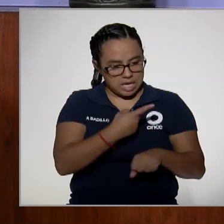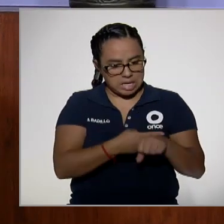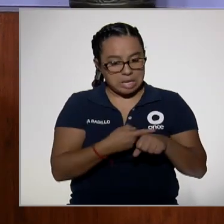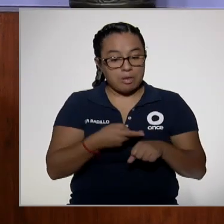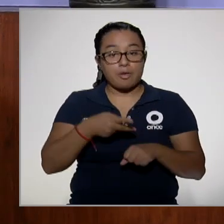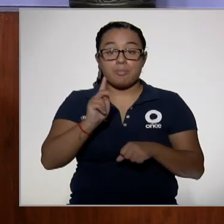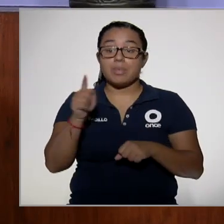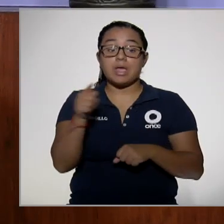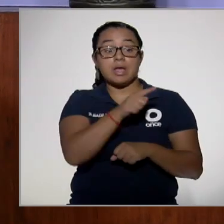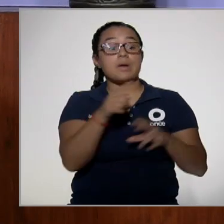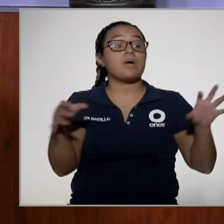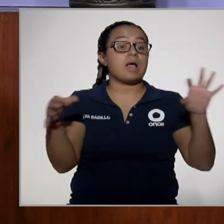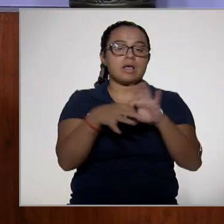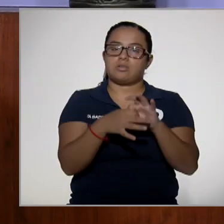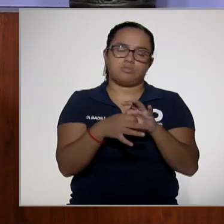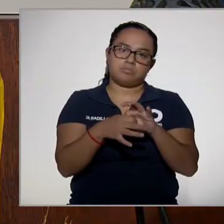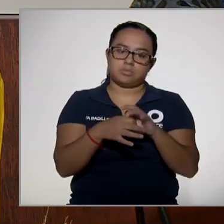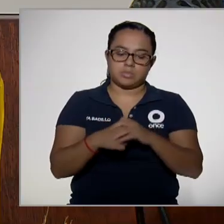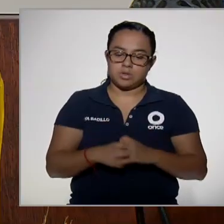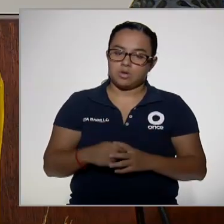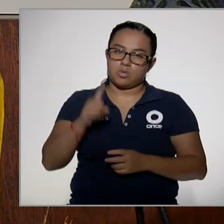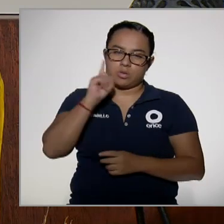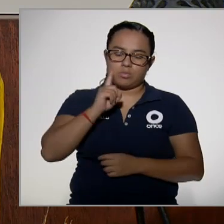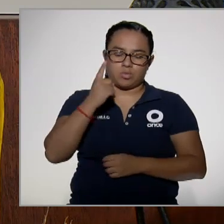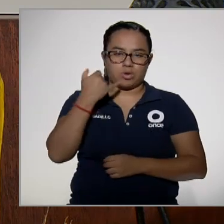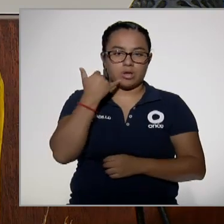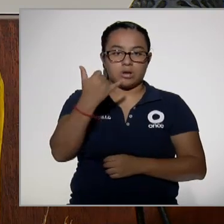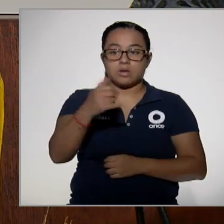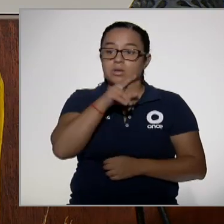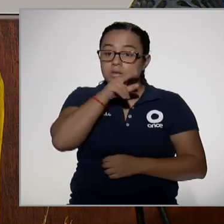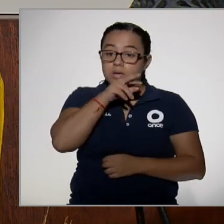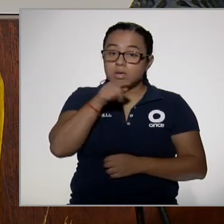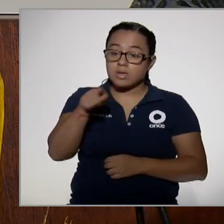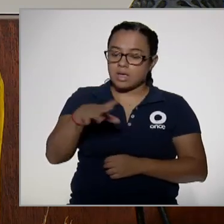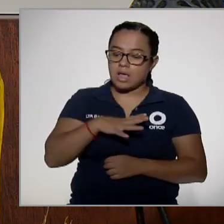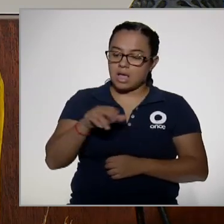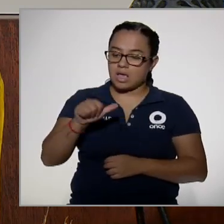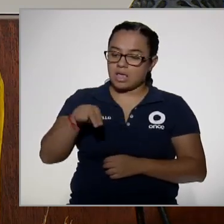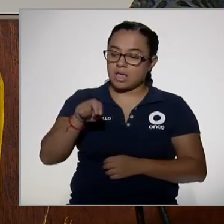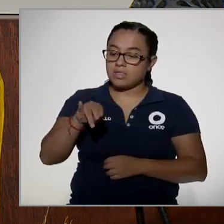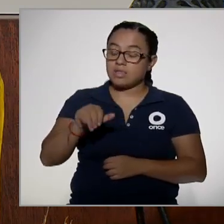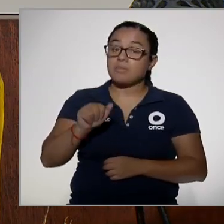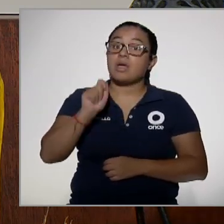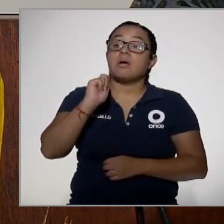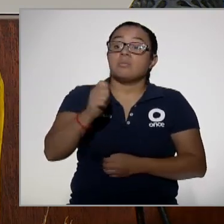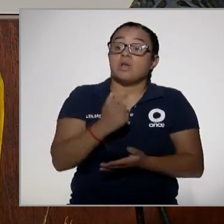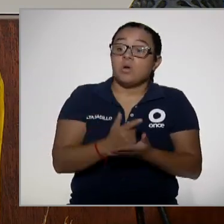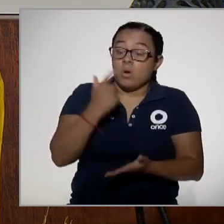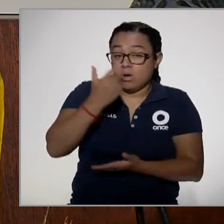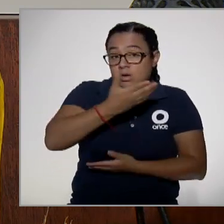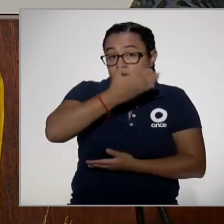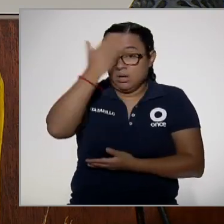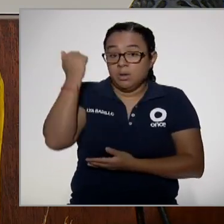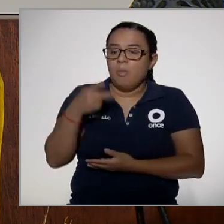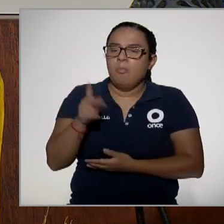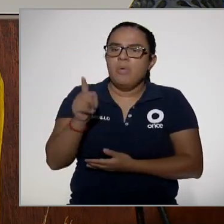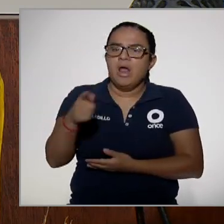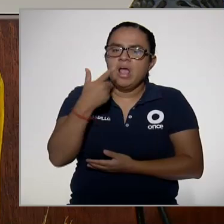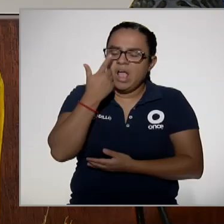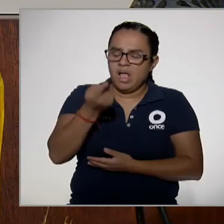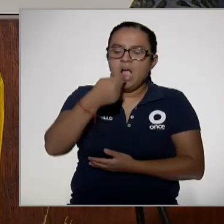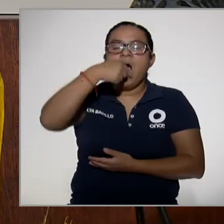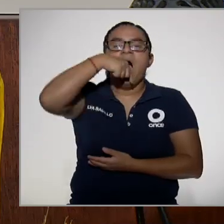relación directa entre uno y otro no solo una señora que está preocupada que le dijeron que tiene una anemia no sabemos qué tan grave sea la anemia pero lo quieren hacer una